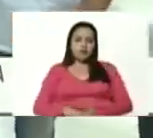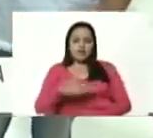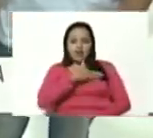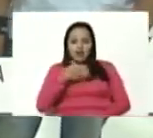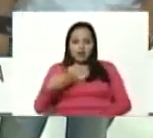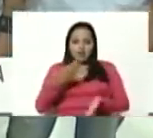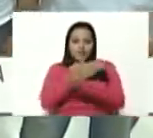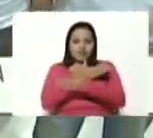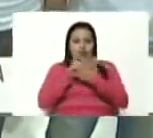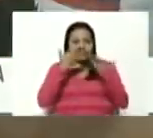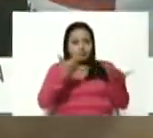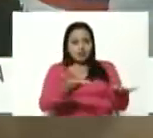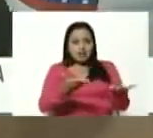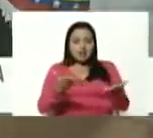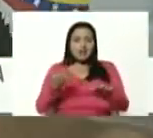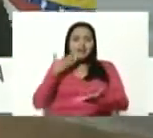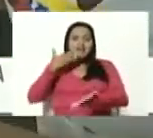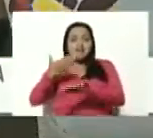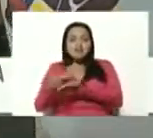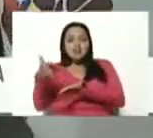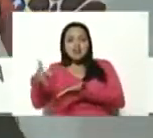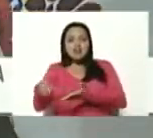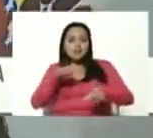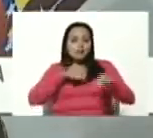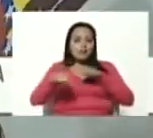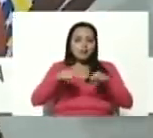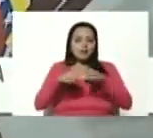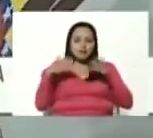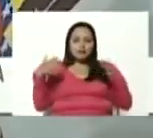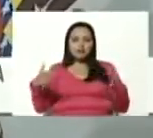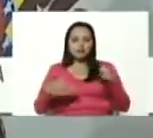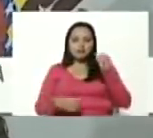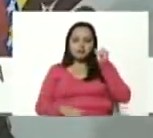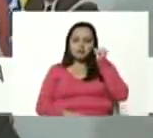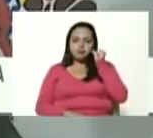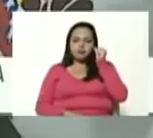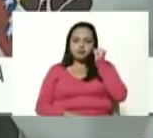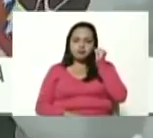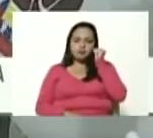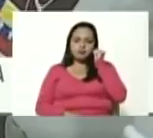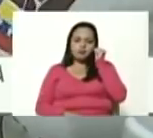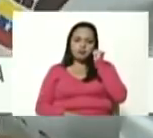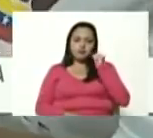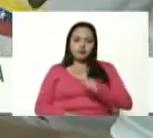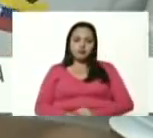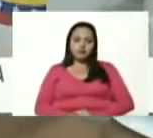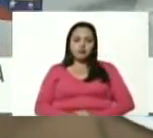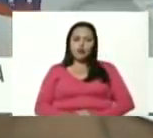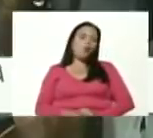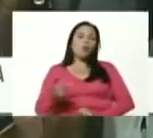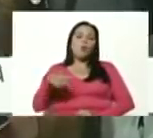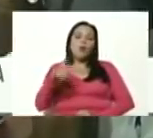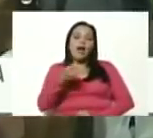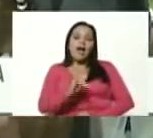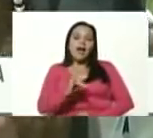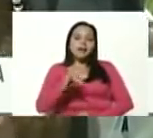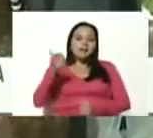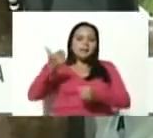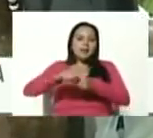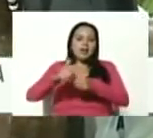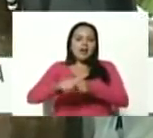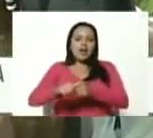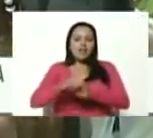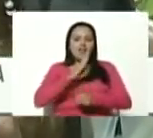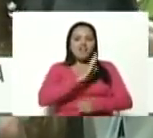felicitarle a usted y agradecerle por la creación de este poderoso movimiento. Hoy estamos desde la ciudad de Maracaibo, en la sede de